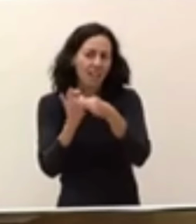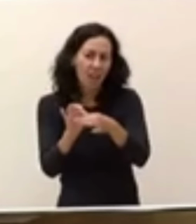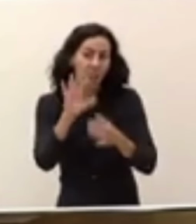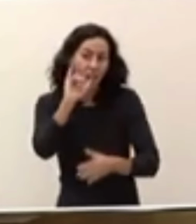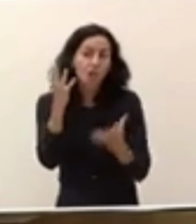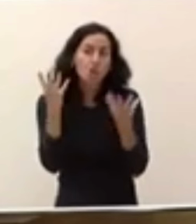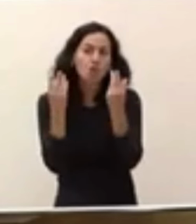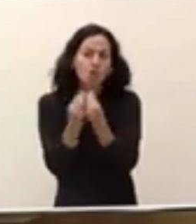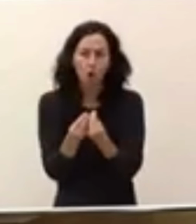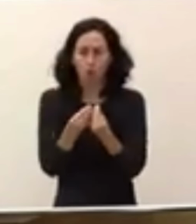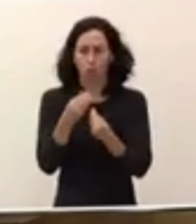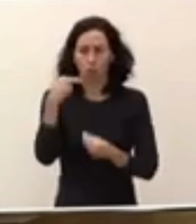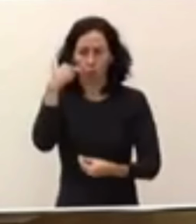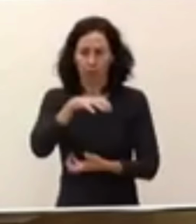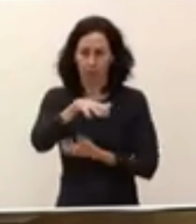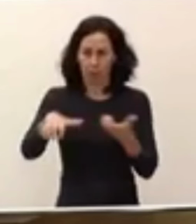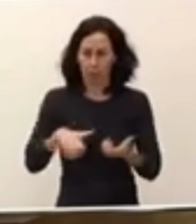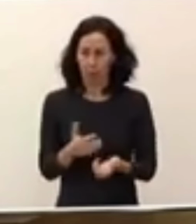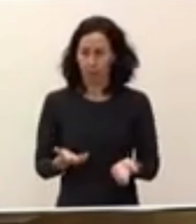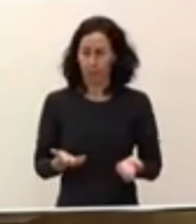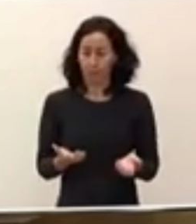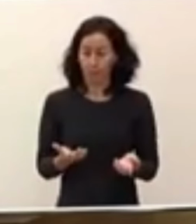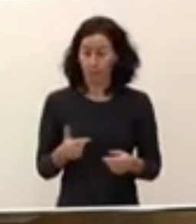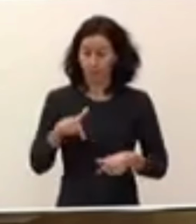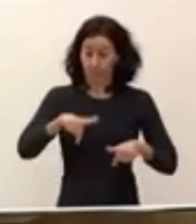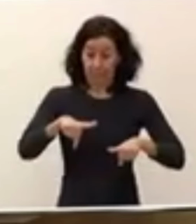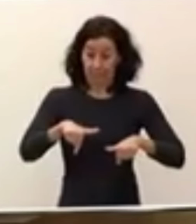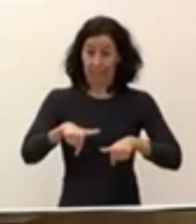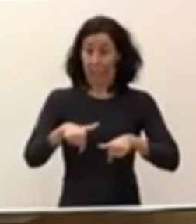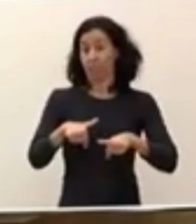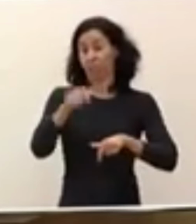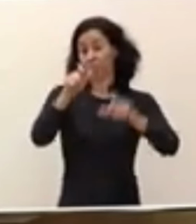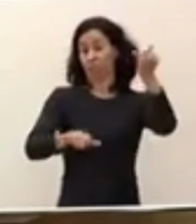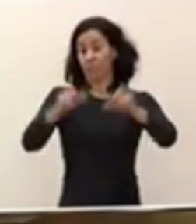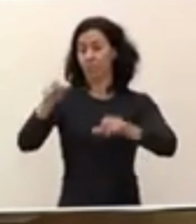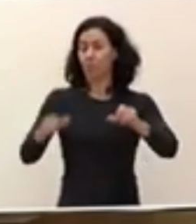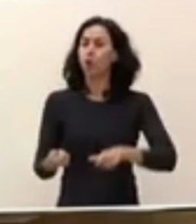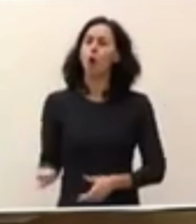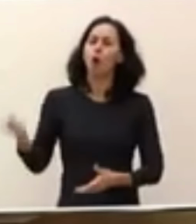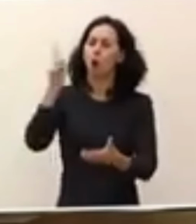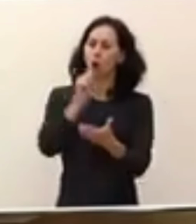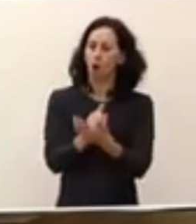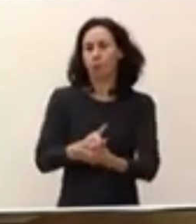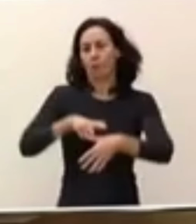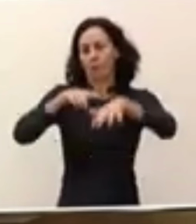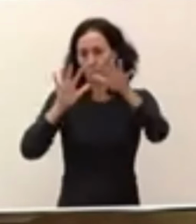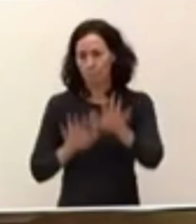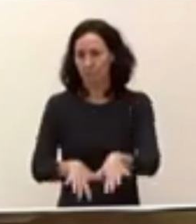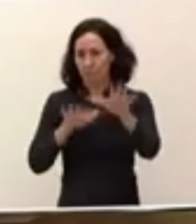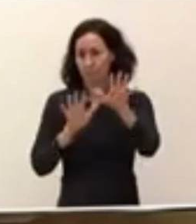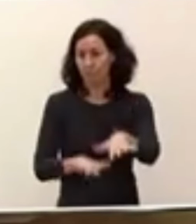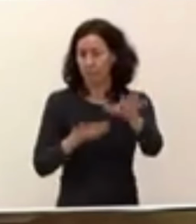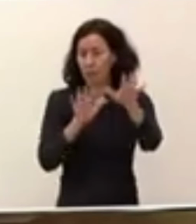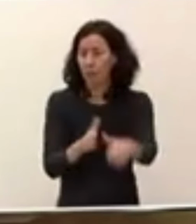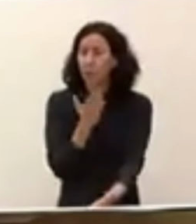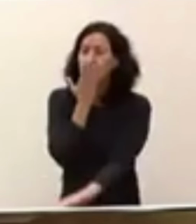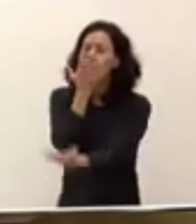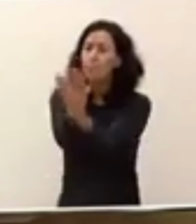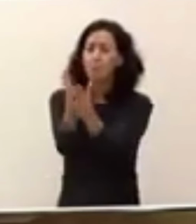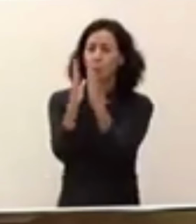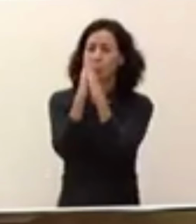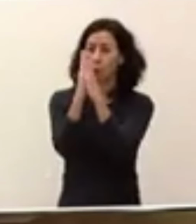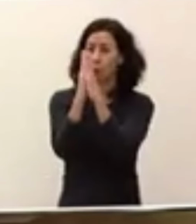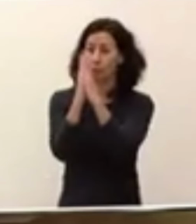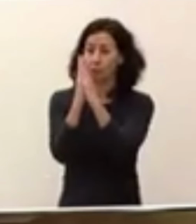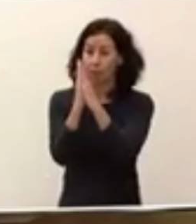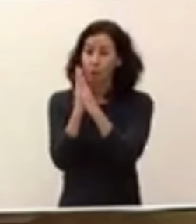de nuestro país está volviendo a salir a la calle por miles para pedir que rompamos relaciones con Israel de todo tipo, comerciales,